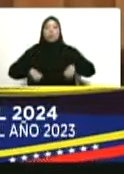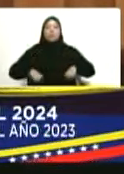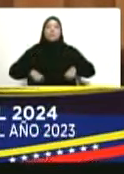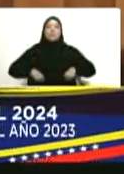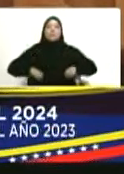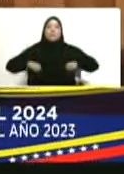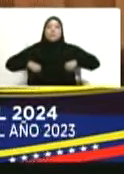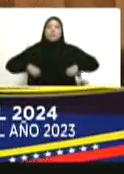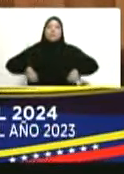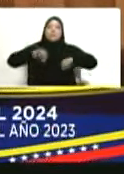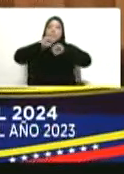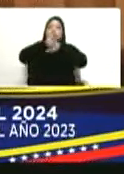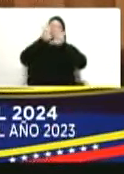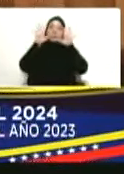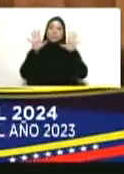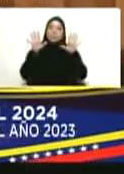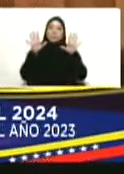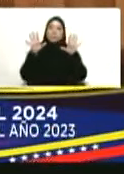Clarito,